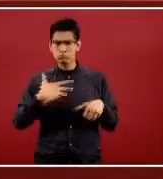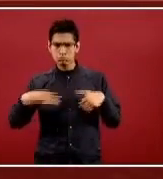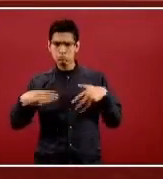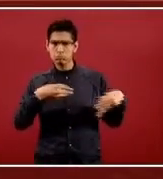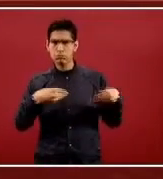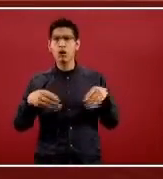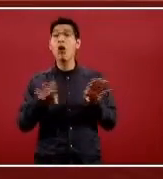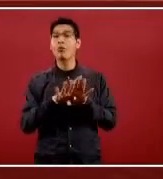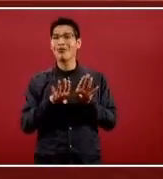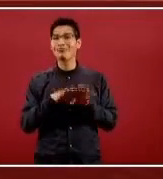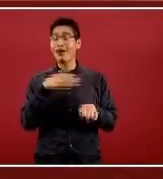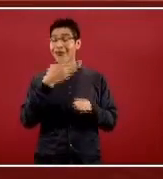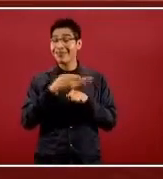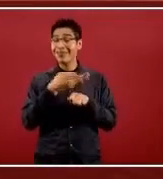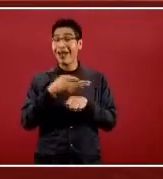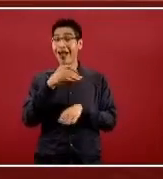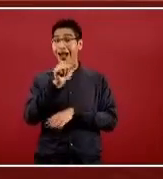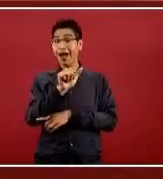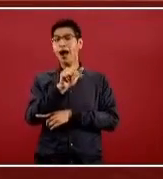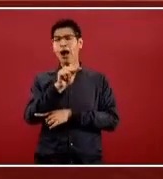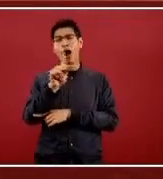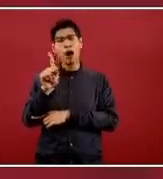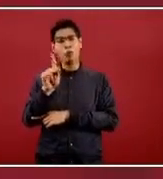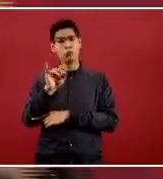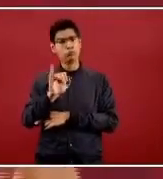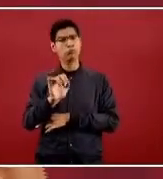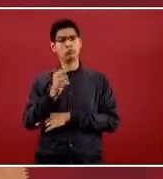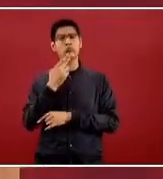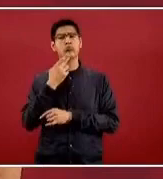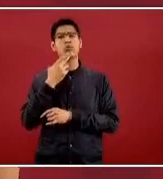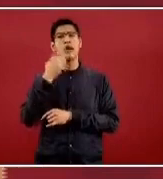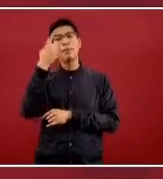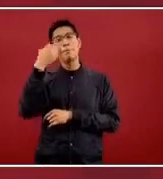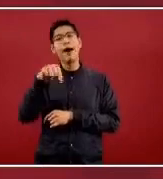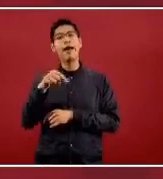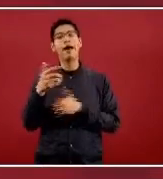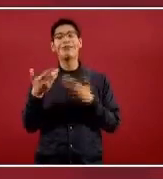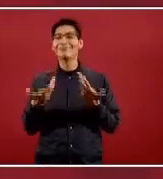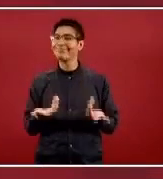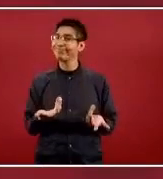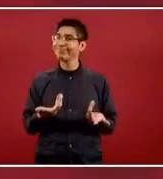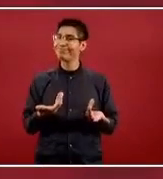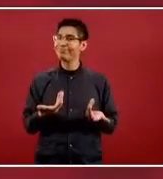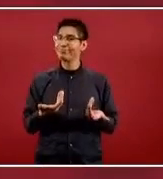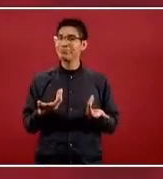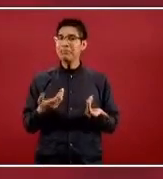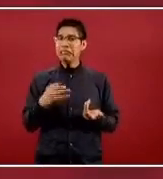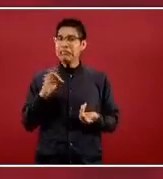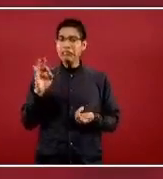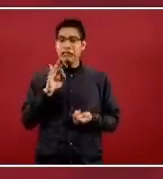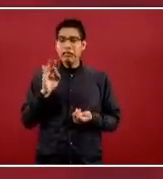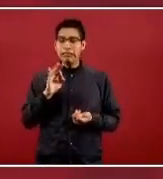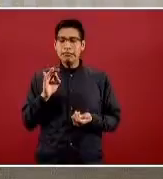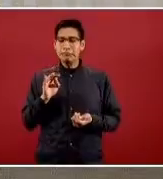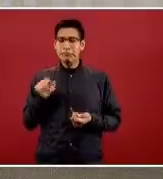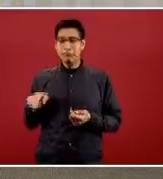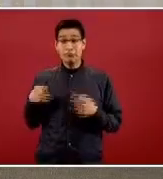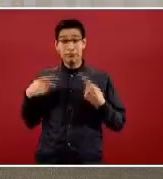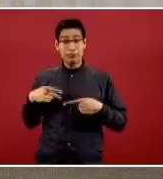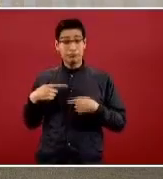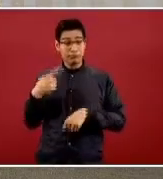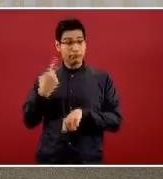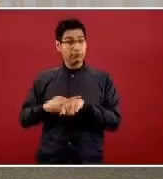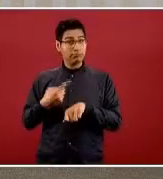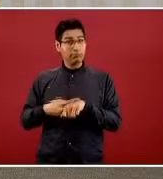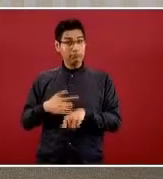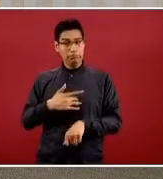aplicaciones se vuelven un instrumento auxiliar que expande la capacidad de la atención de salud, empezando por la